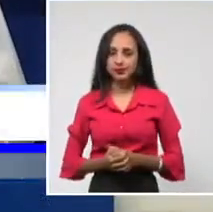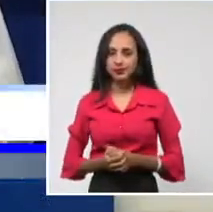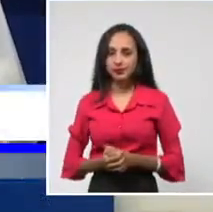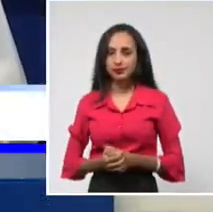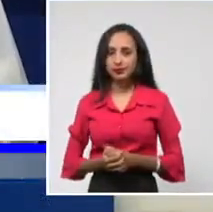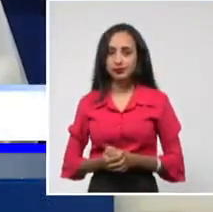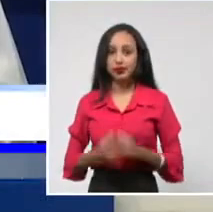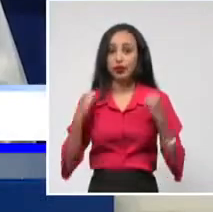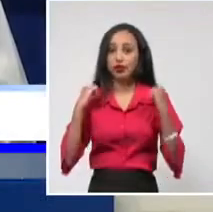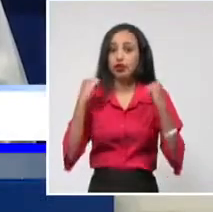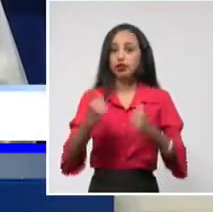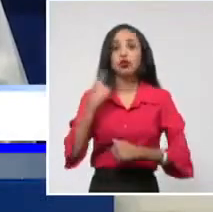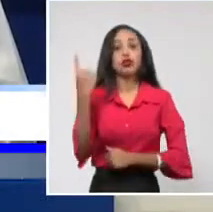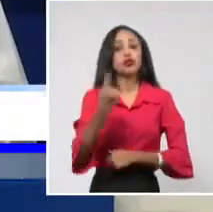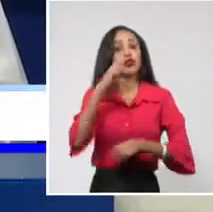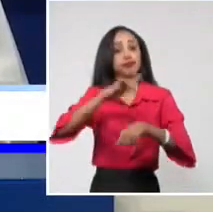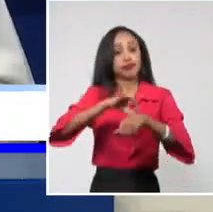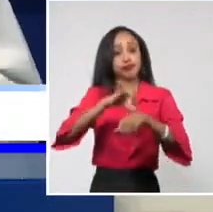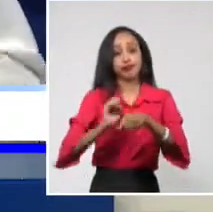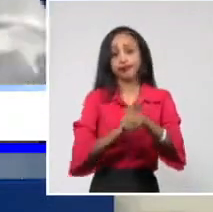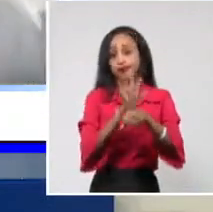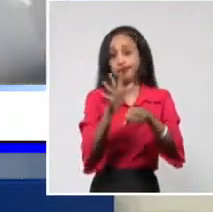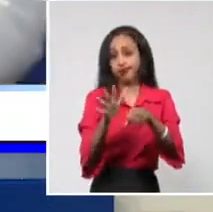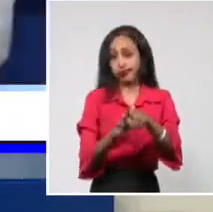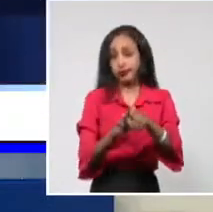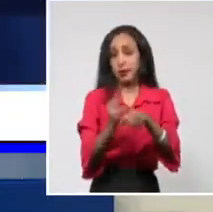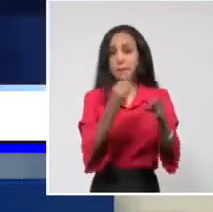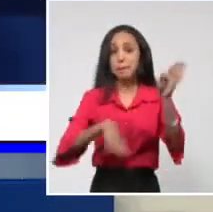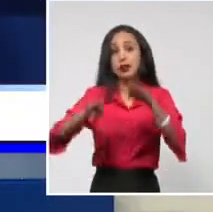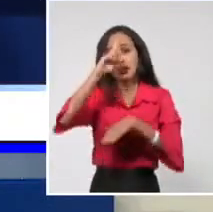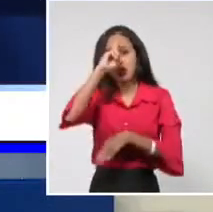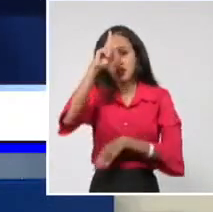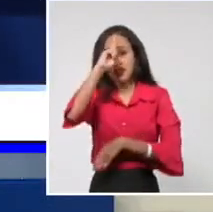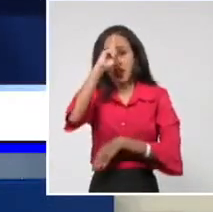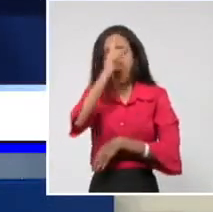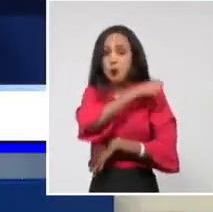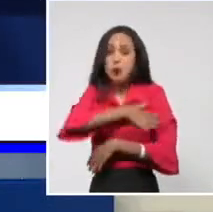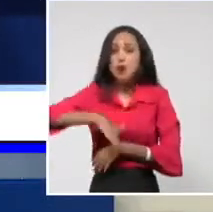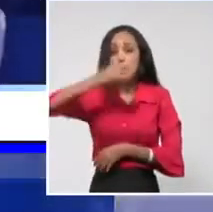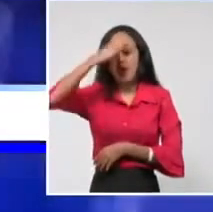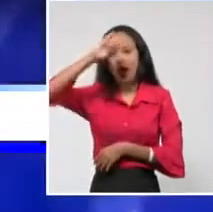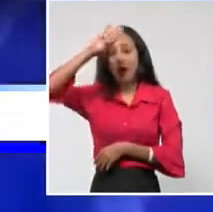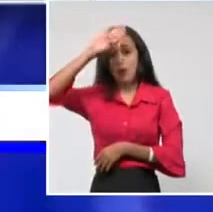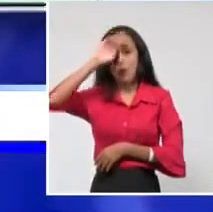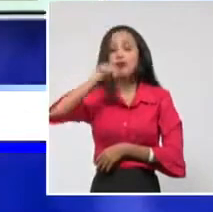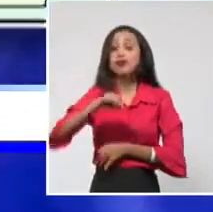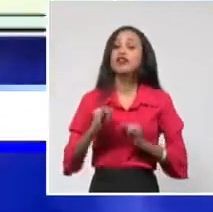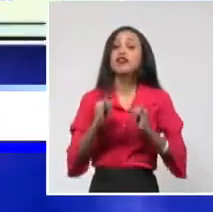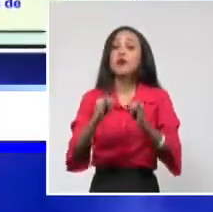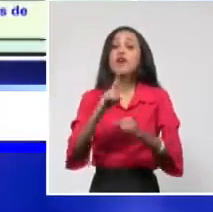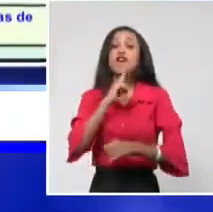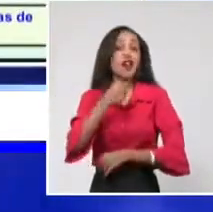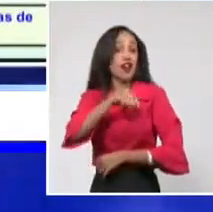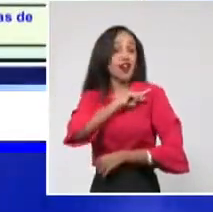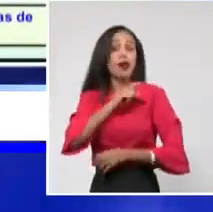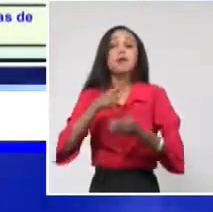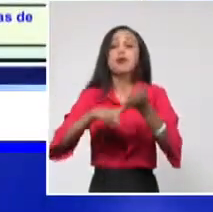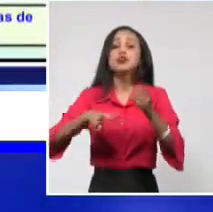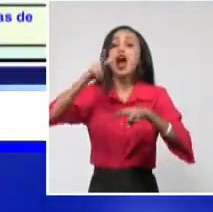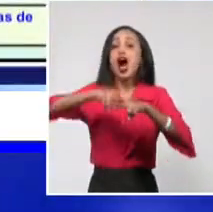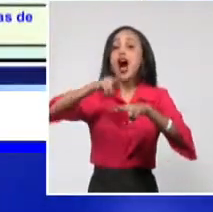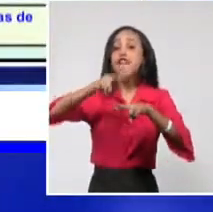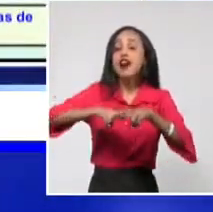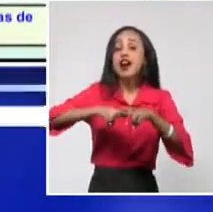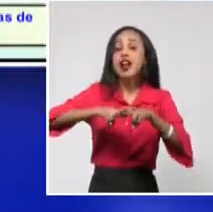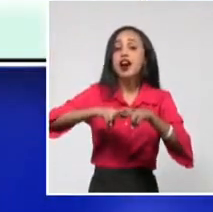El director nacional de Epidemiología del Ministerio de Salud Pública de Cuba, doctor Francisco Durán, informó este viernes que las provincias de La Habana y